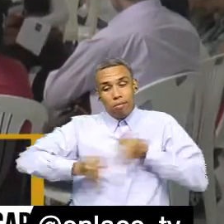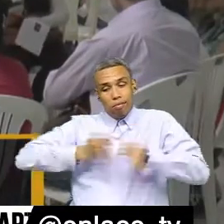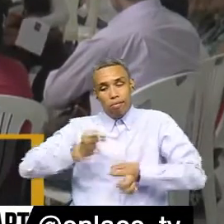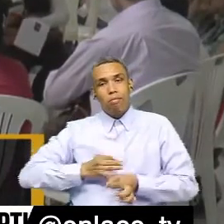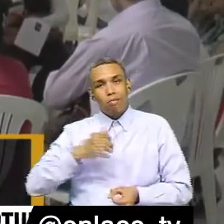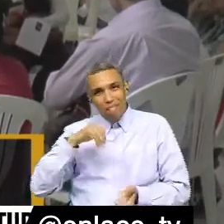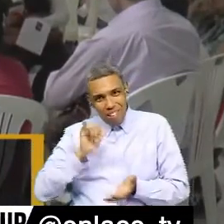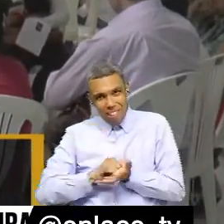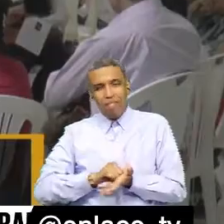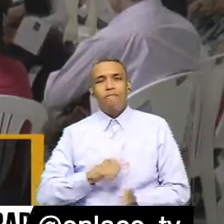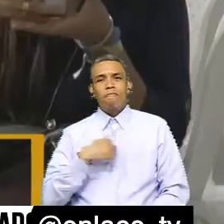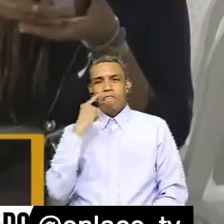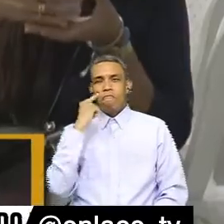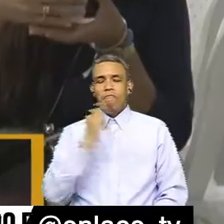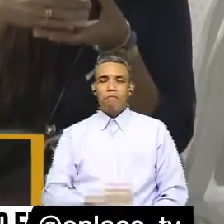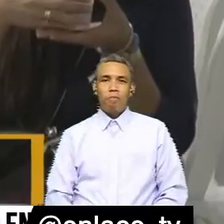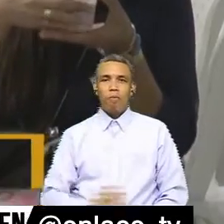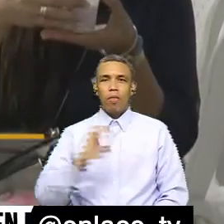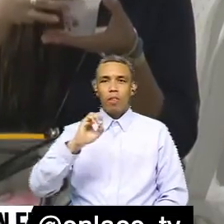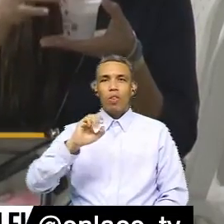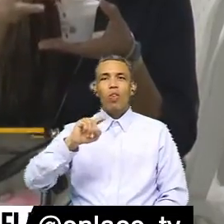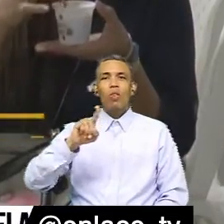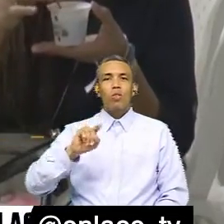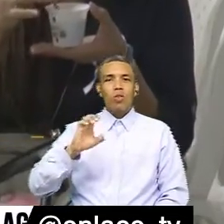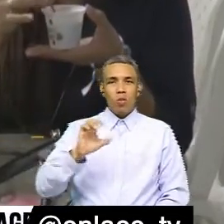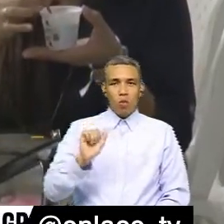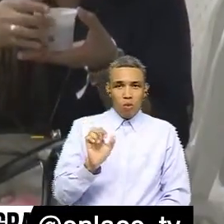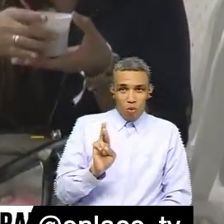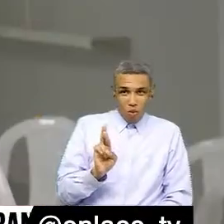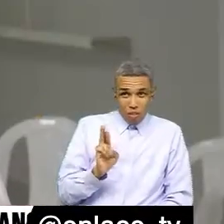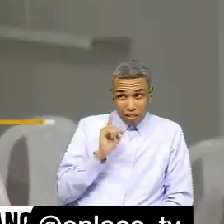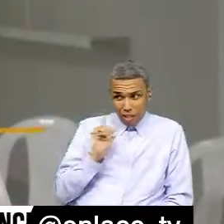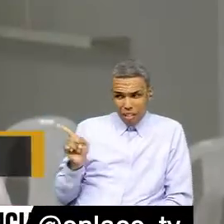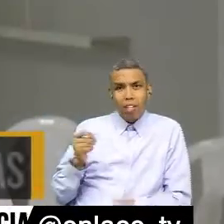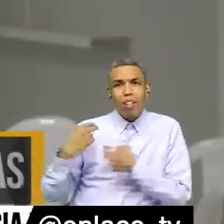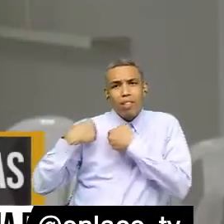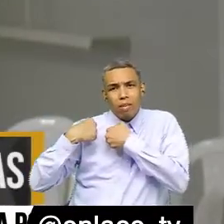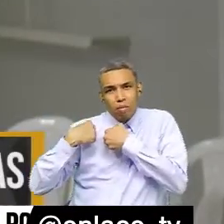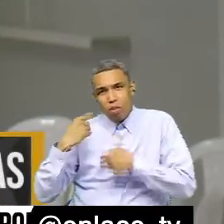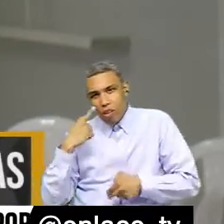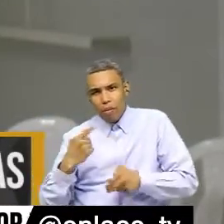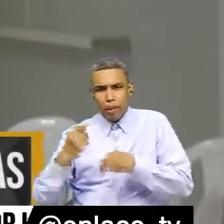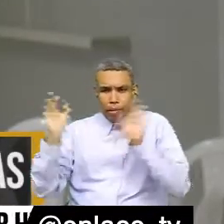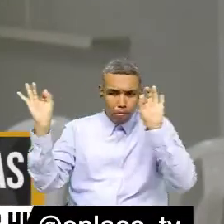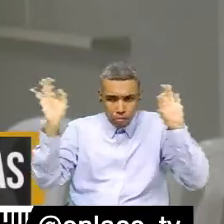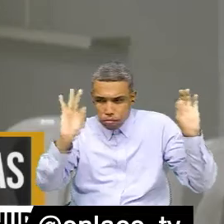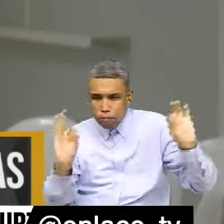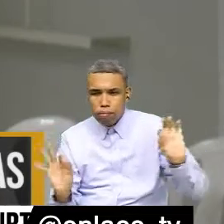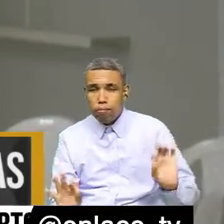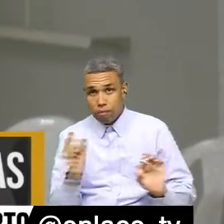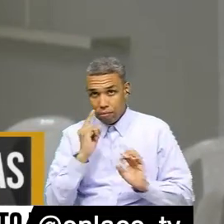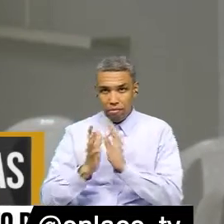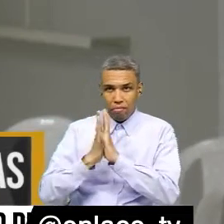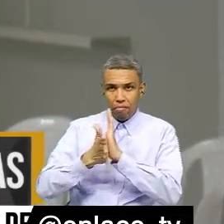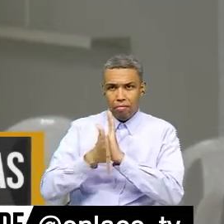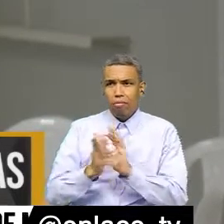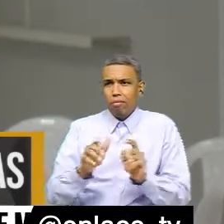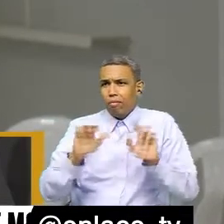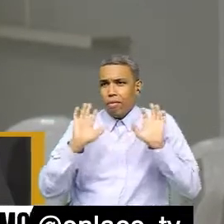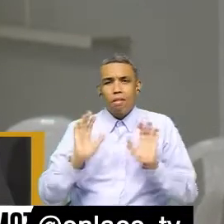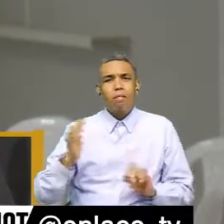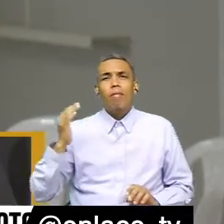óscar jaramillo fue el encargado de instalar la jornada de capacitación en el decreto de seguridad y salud de trabajo y ya es una norma que está desde el febrero